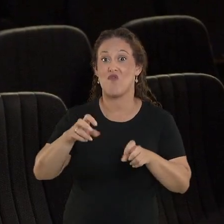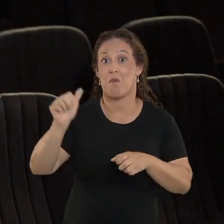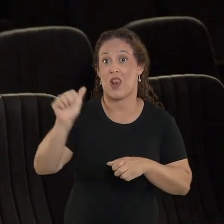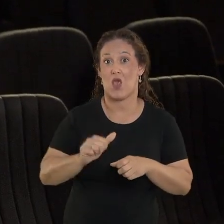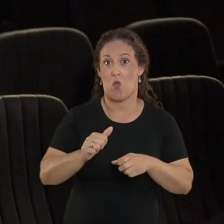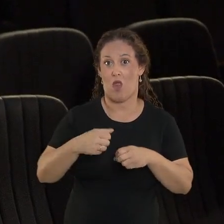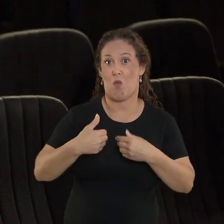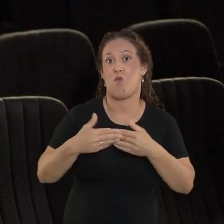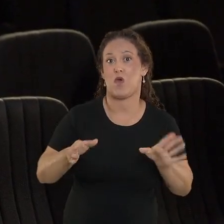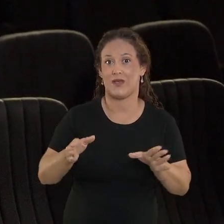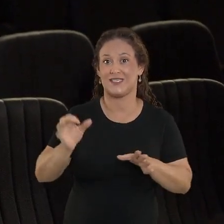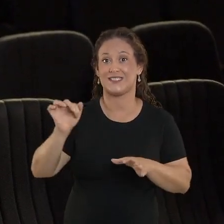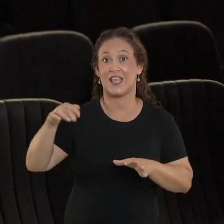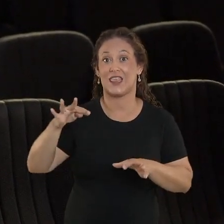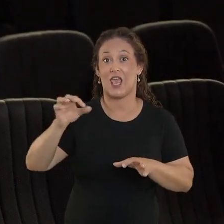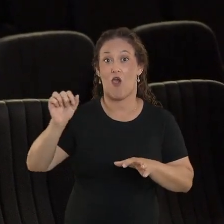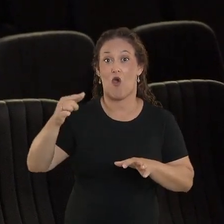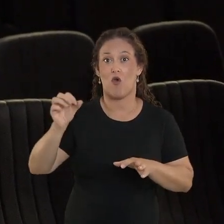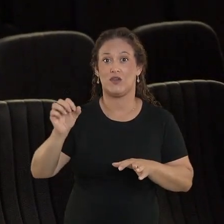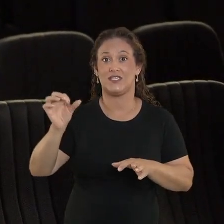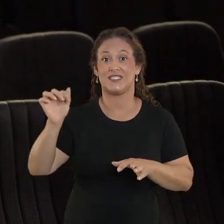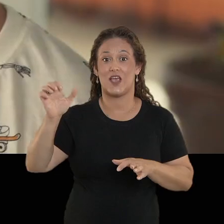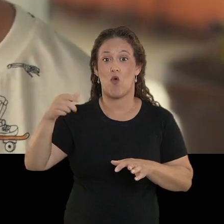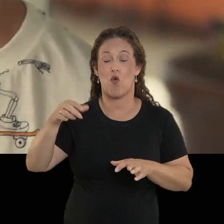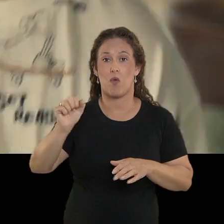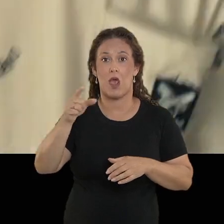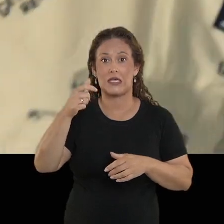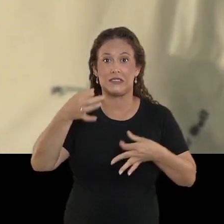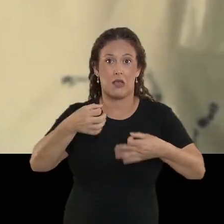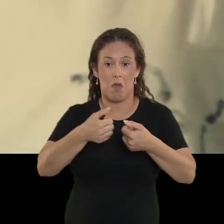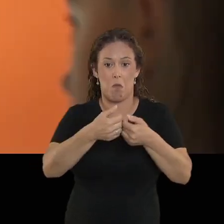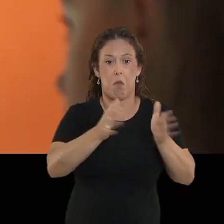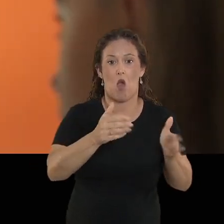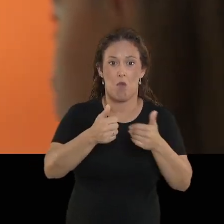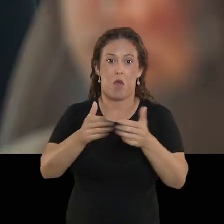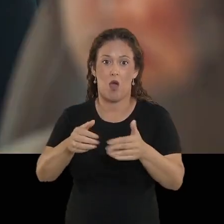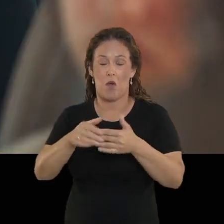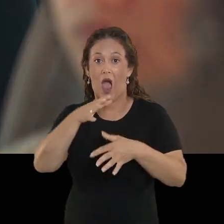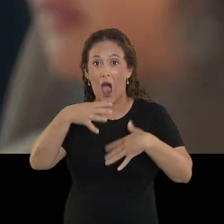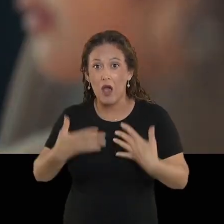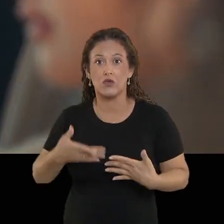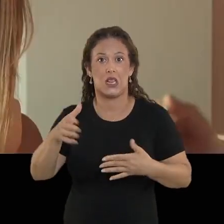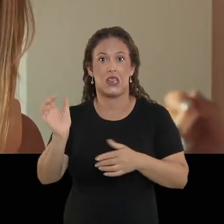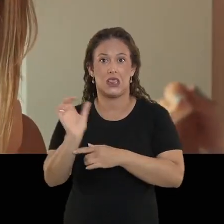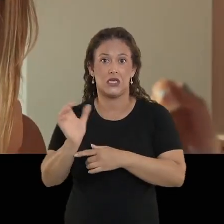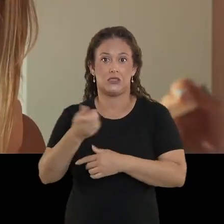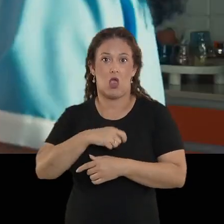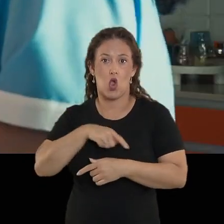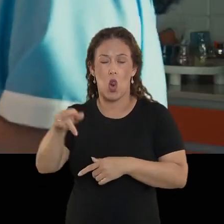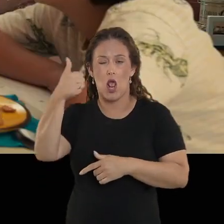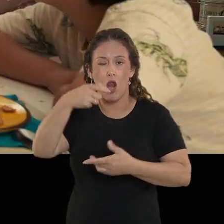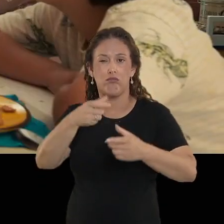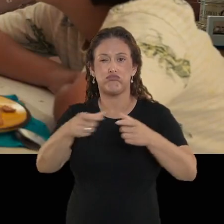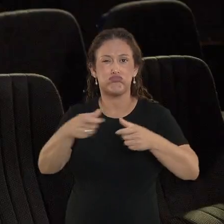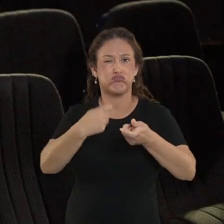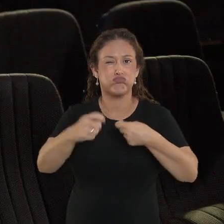la nueva película anual de Santiago Segura, el gran director taquillero que tenemos actualmente en el cine